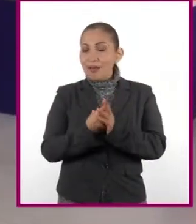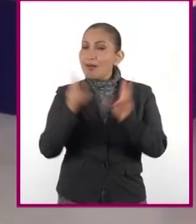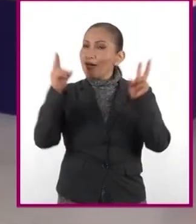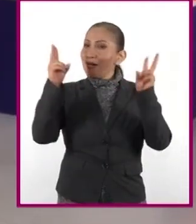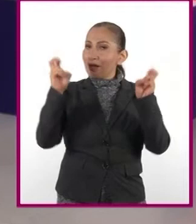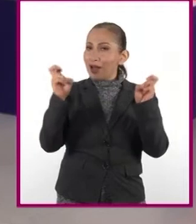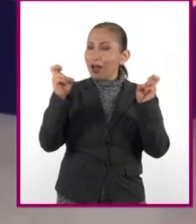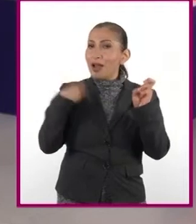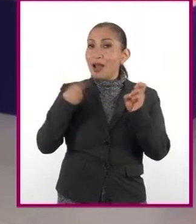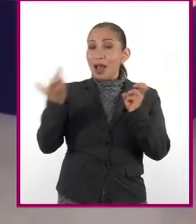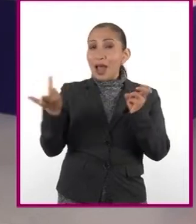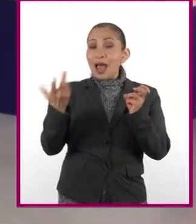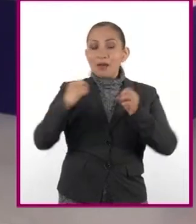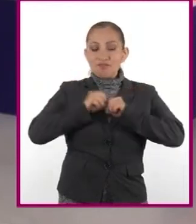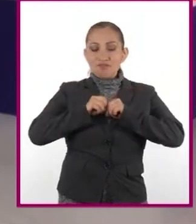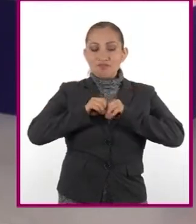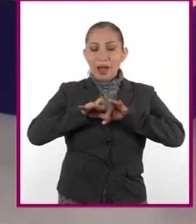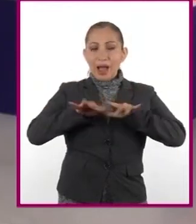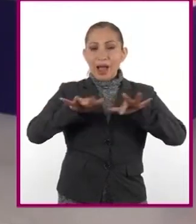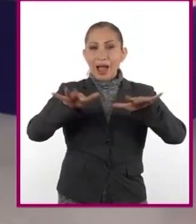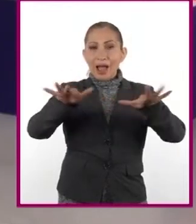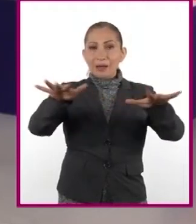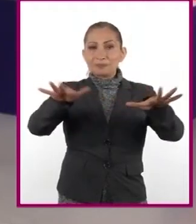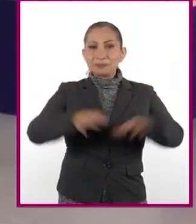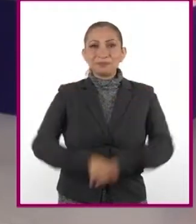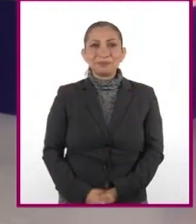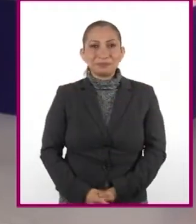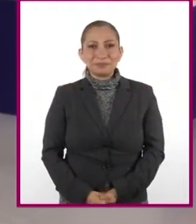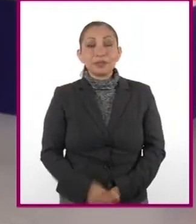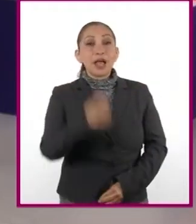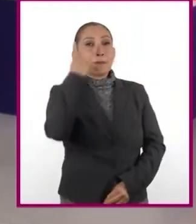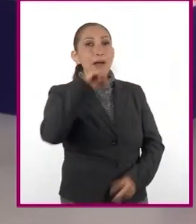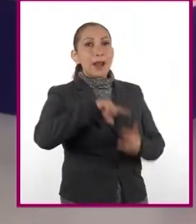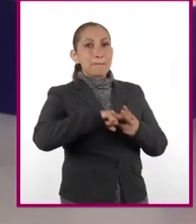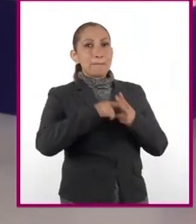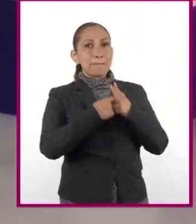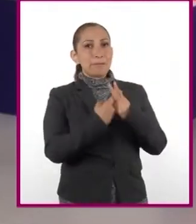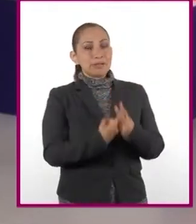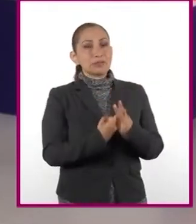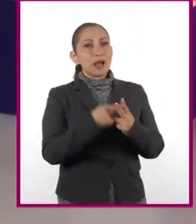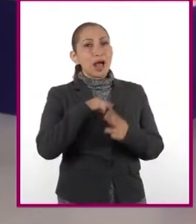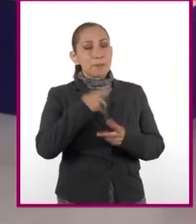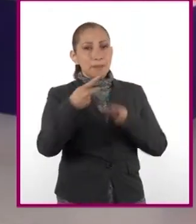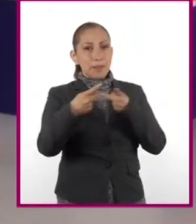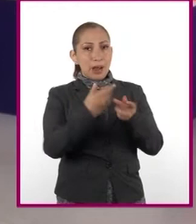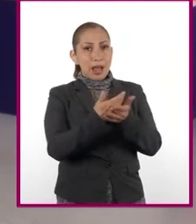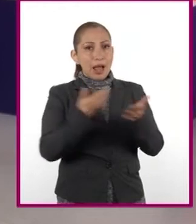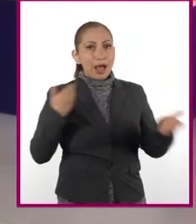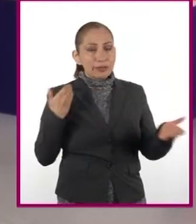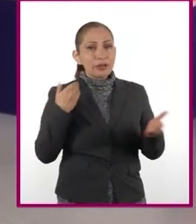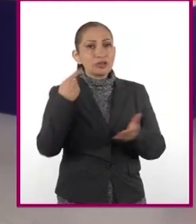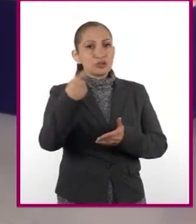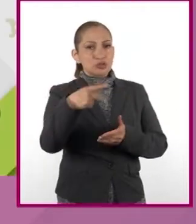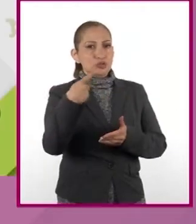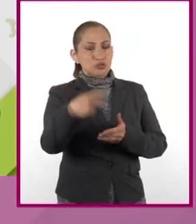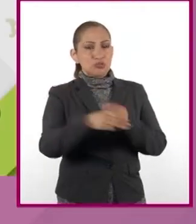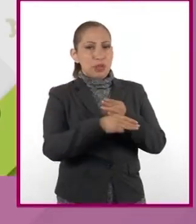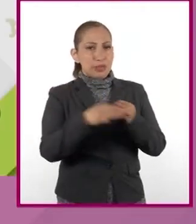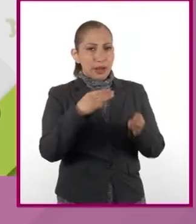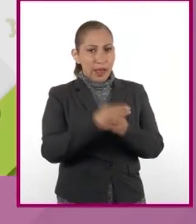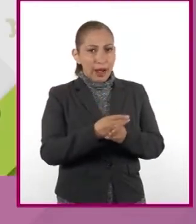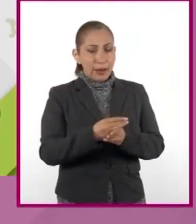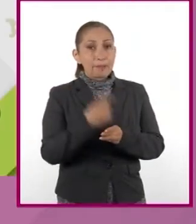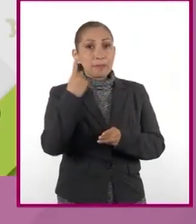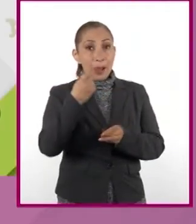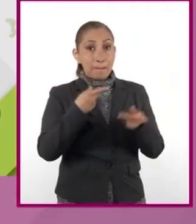titulada Efecto Dominó. Antes de iniciar, les sugerimos tener preparados los materiales necesarios